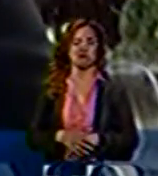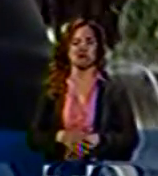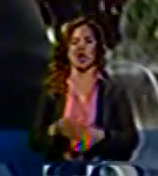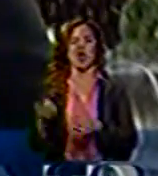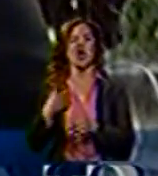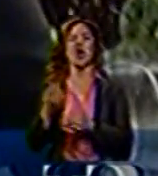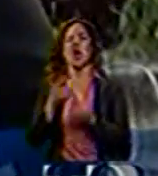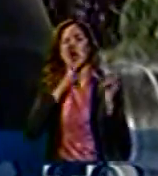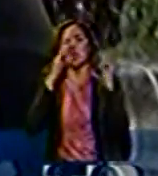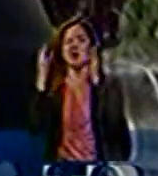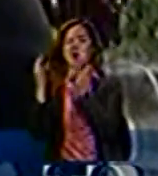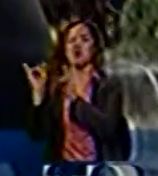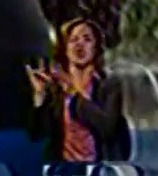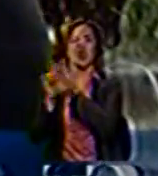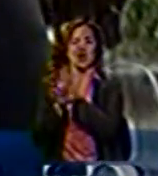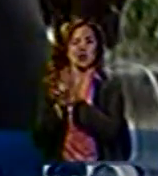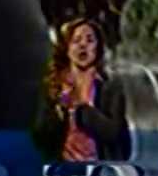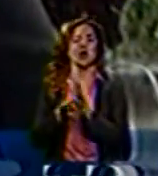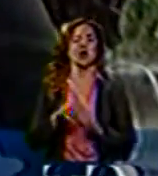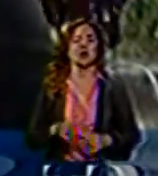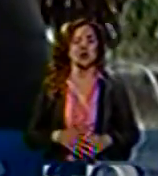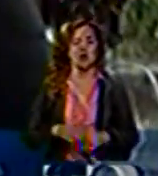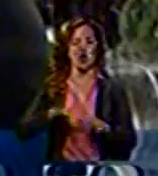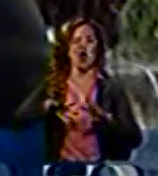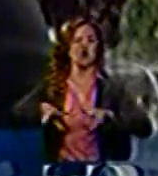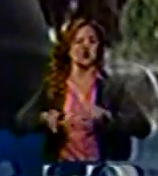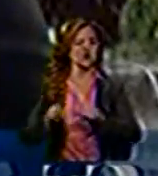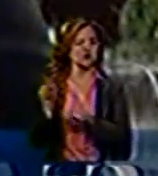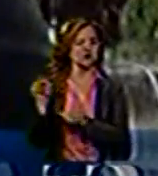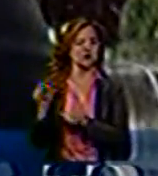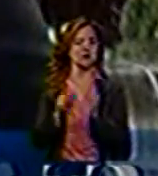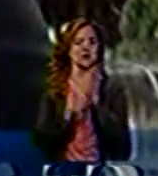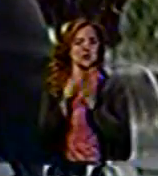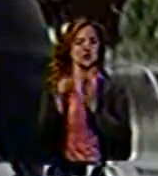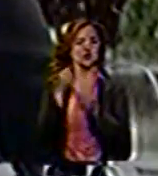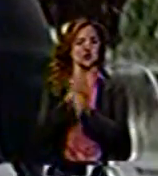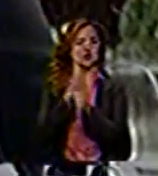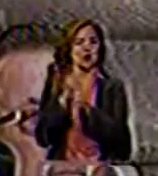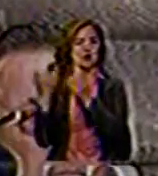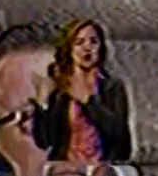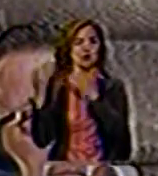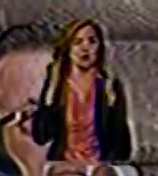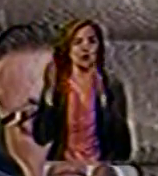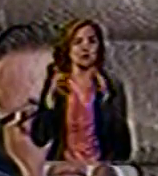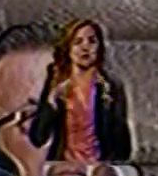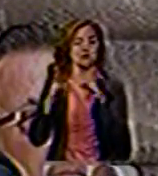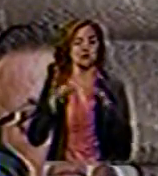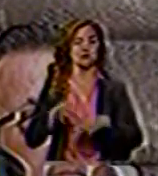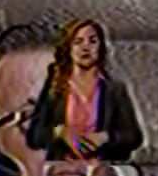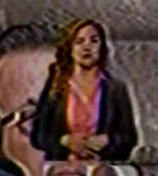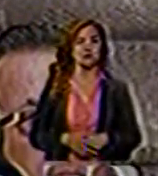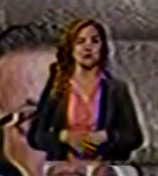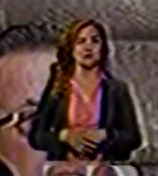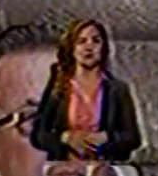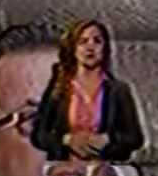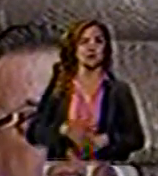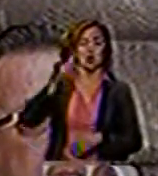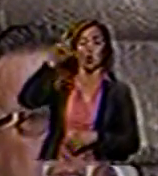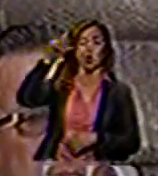ilícito y también por peculado. Así lo explicó el ministro de Trabajo encargado. Recibimos el gobierno con una deuda